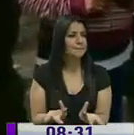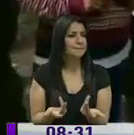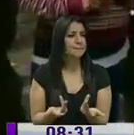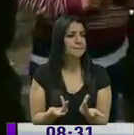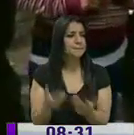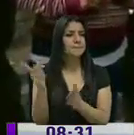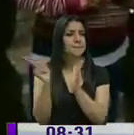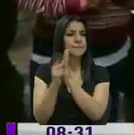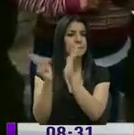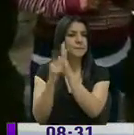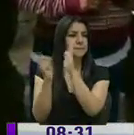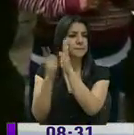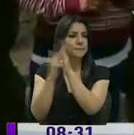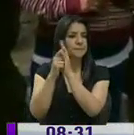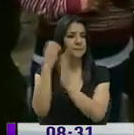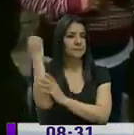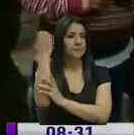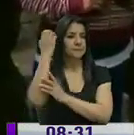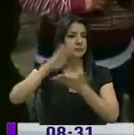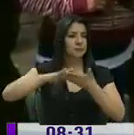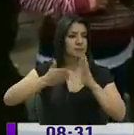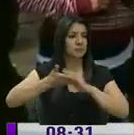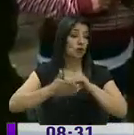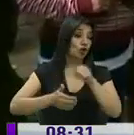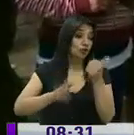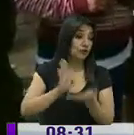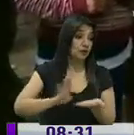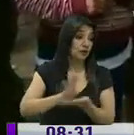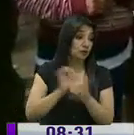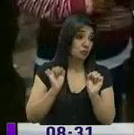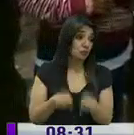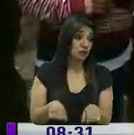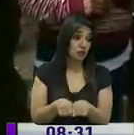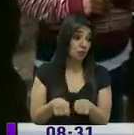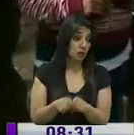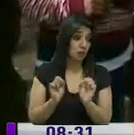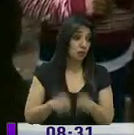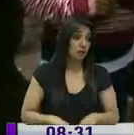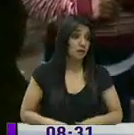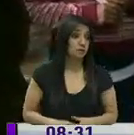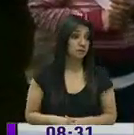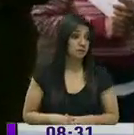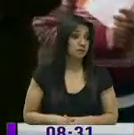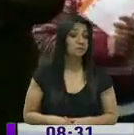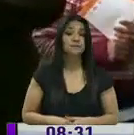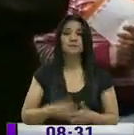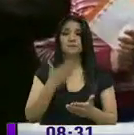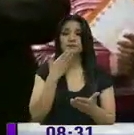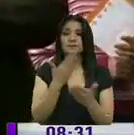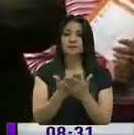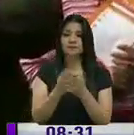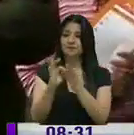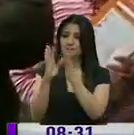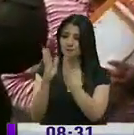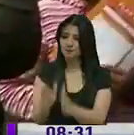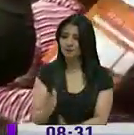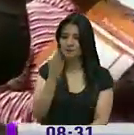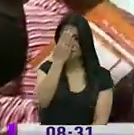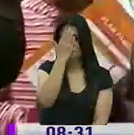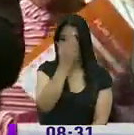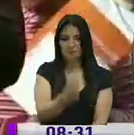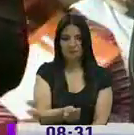alarmas comunitarias y si es posible poner en otros barrios que tengan condiciones semejantes a esta gracia sophie buenos días si